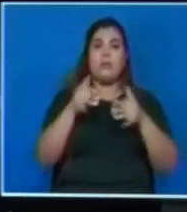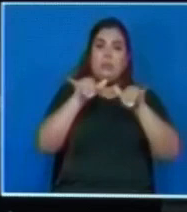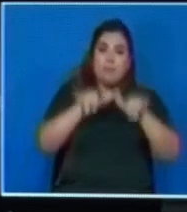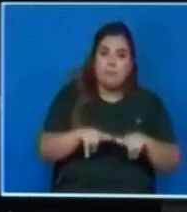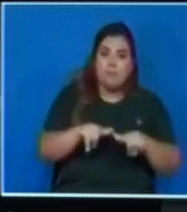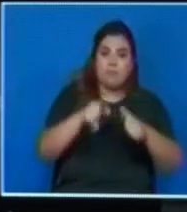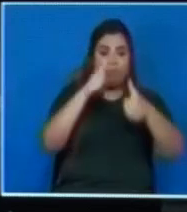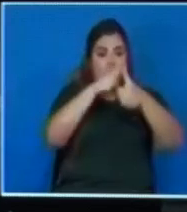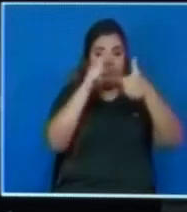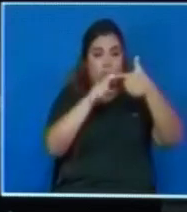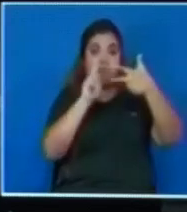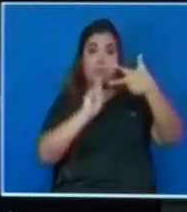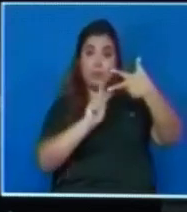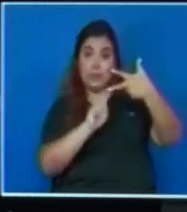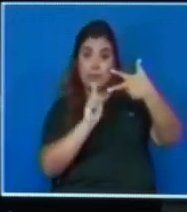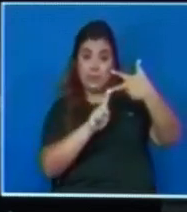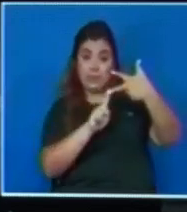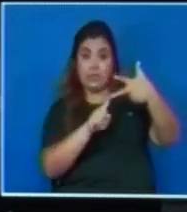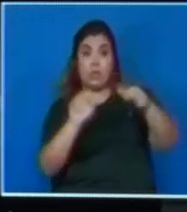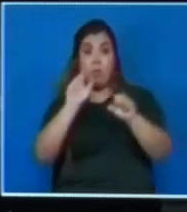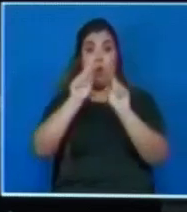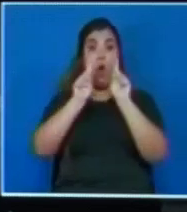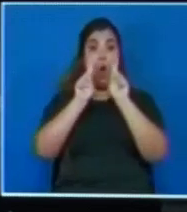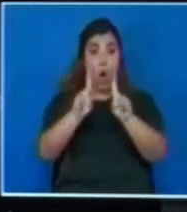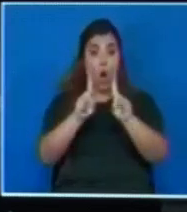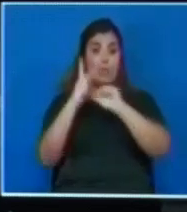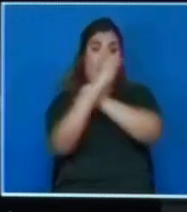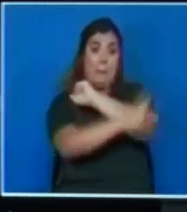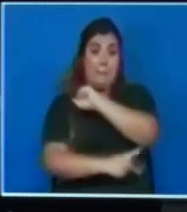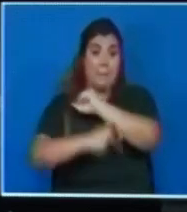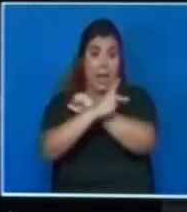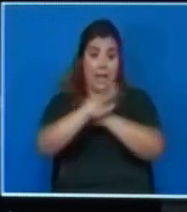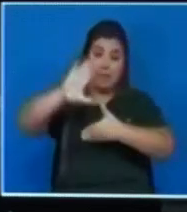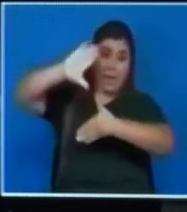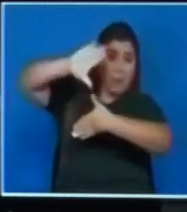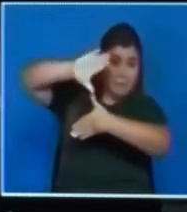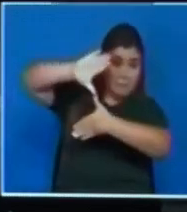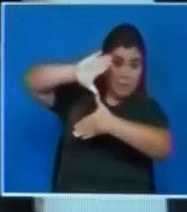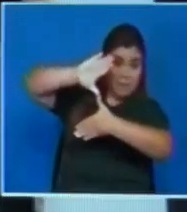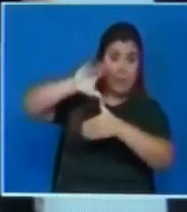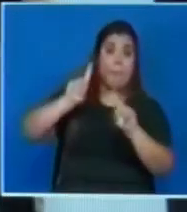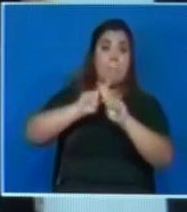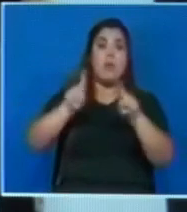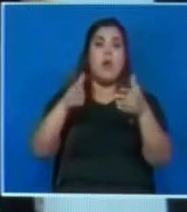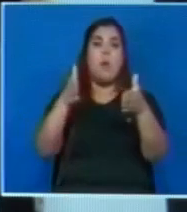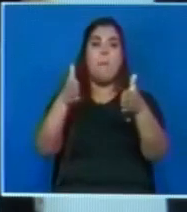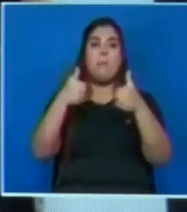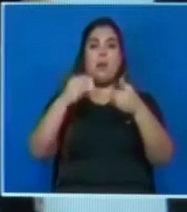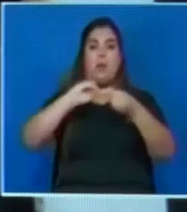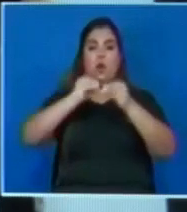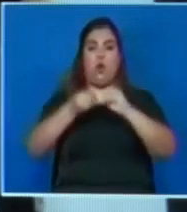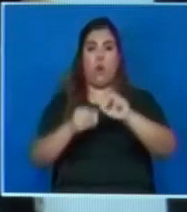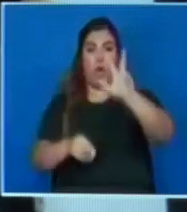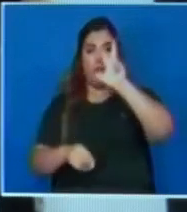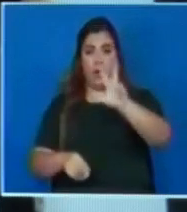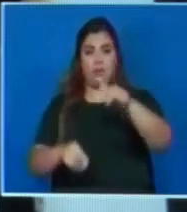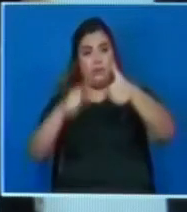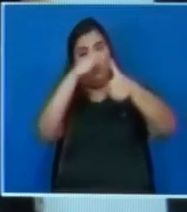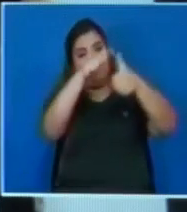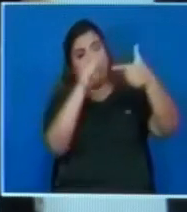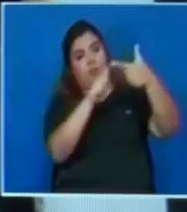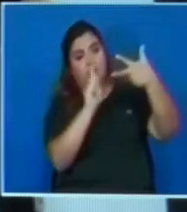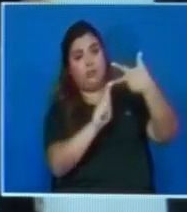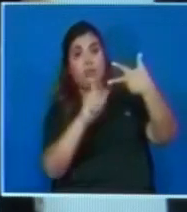en el tercer lugar de 11 países de América en la aplicación de pruebas, y además